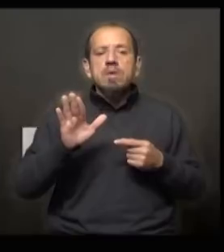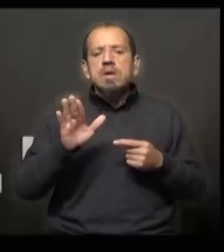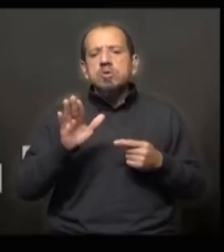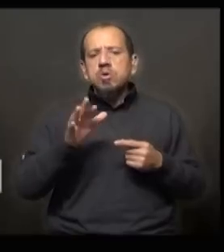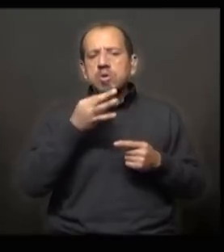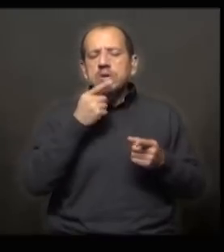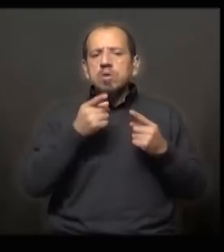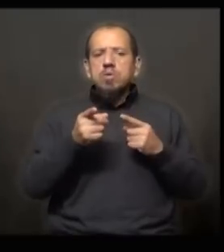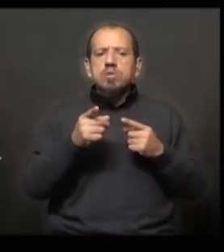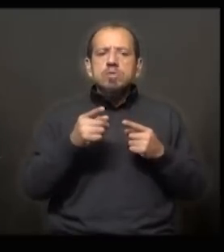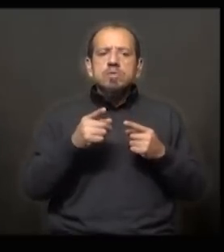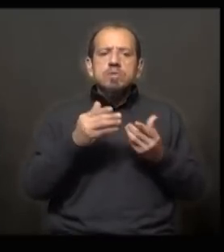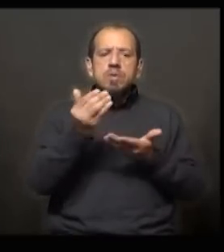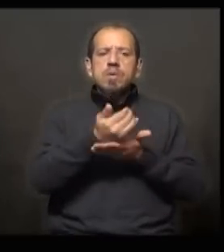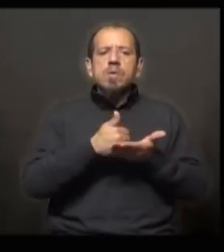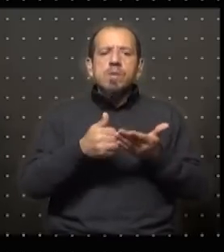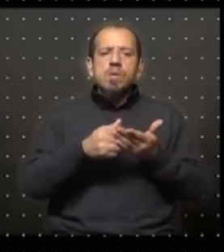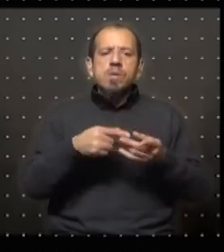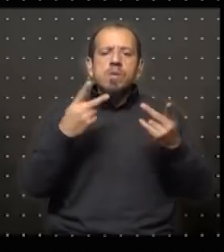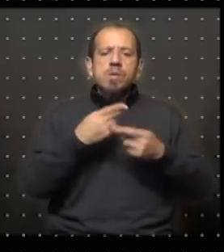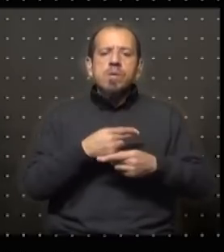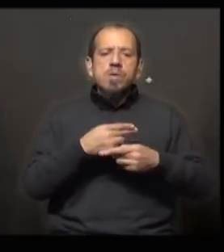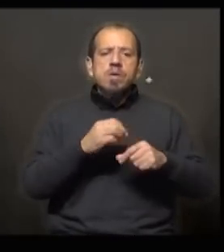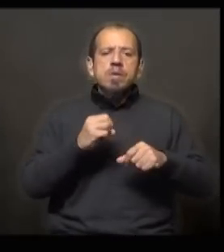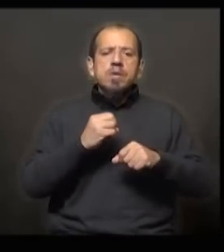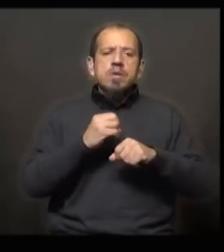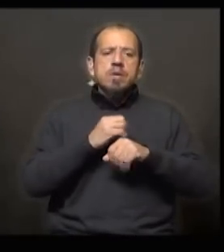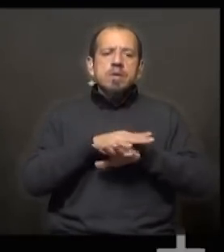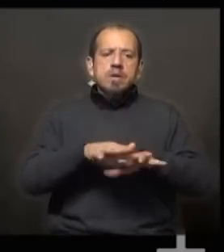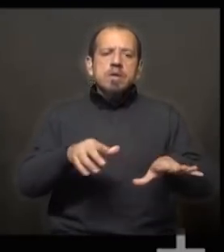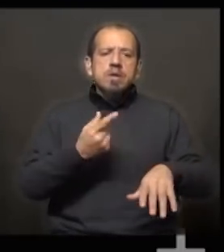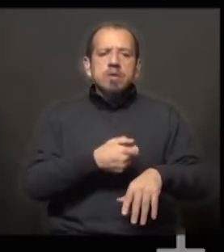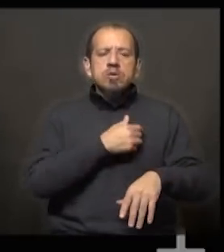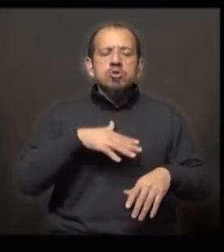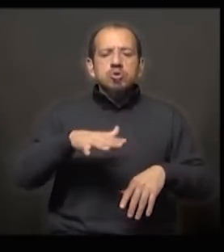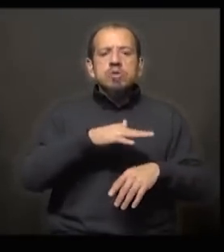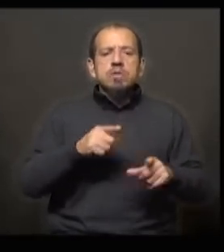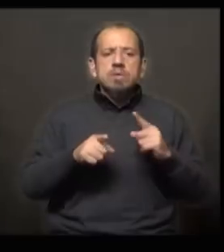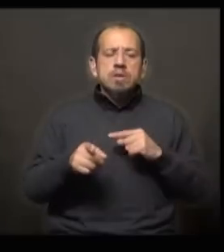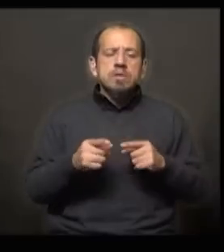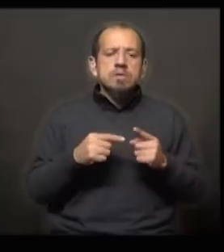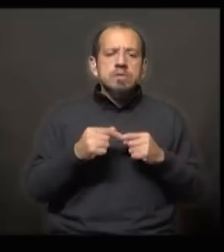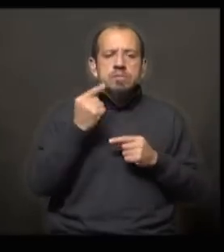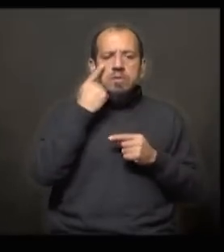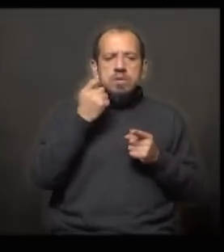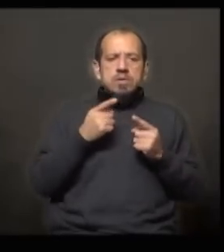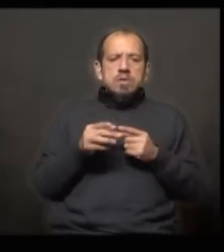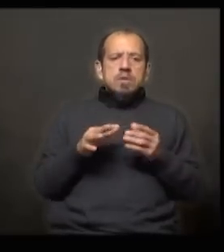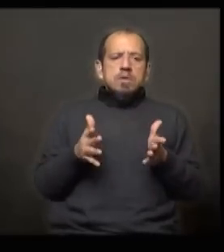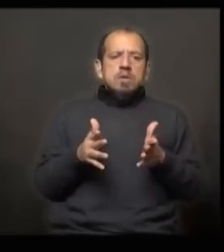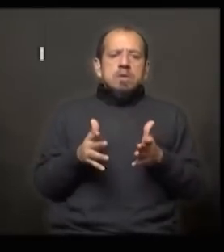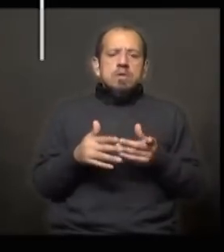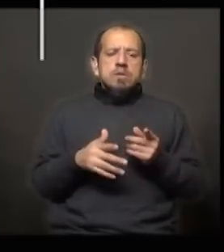bueno recortar e incluso cortar las redes sociales para evitar este tipo de situaciones qué es lo que genera